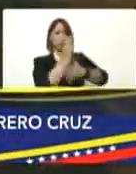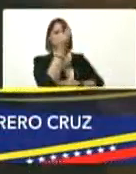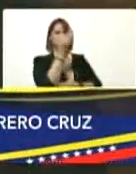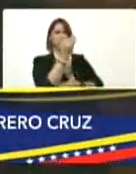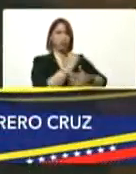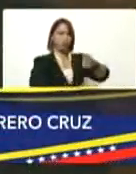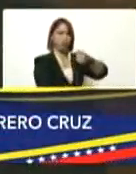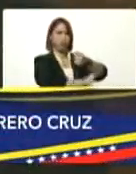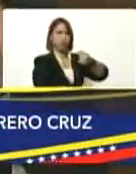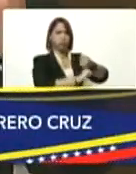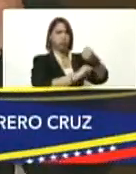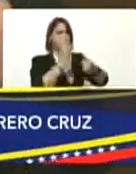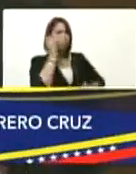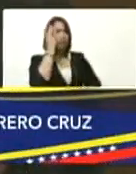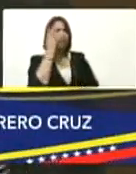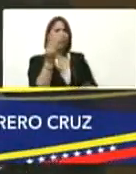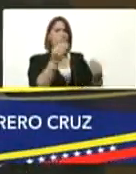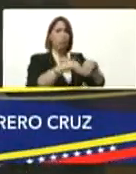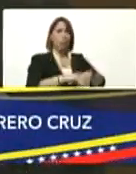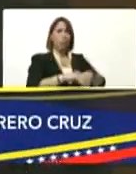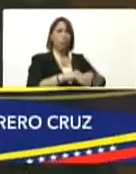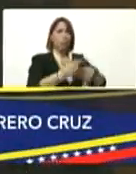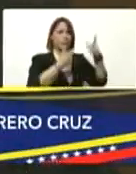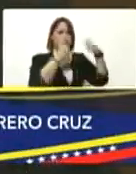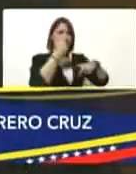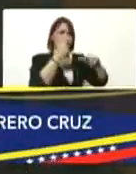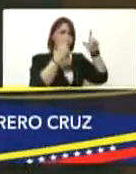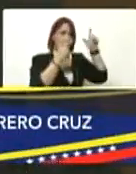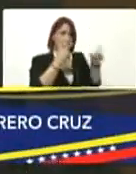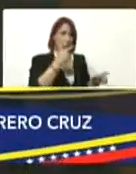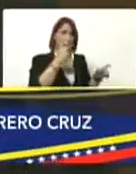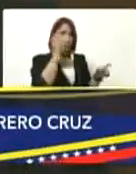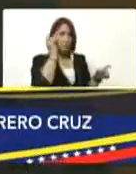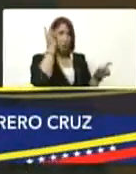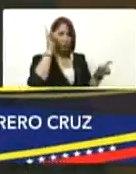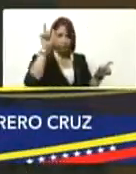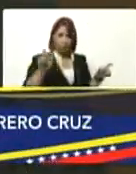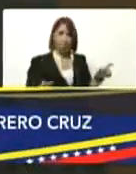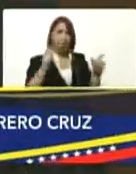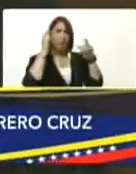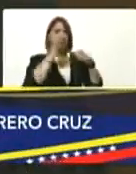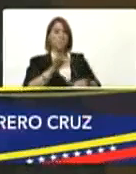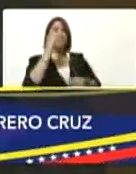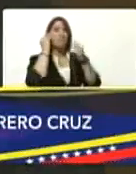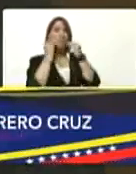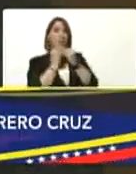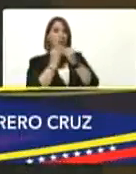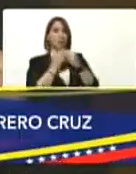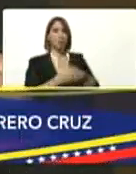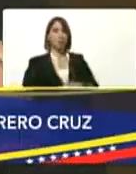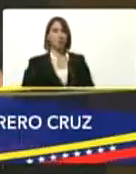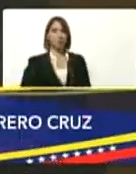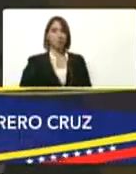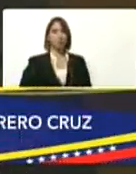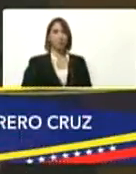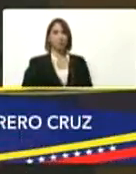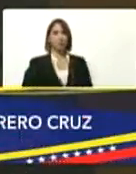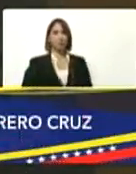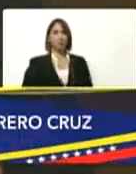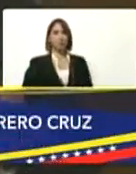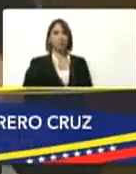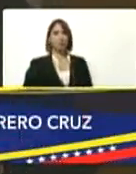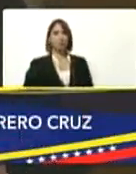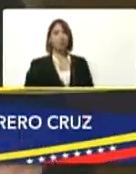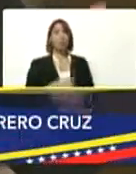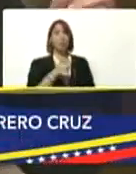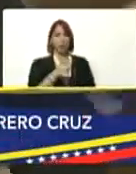crearon este convenio entre el comandante Hugo Chávez Frías y el comandante jefe Fidel Castro Ruz, además bases estas que